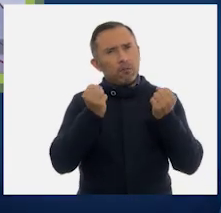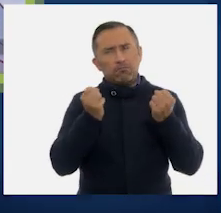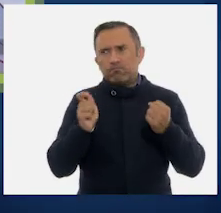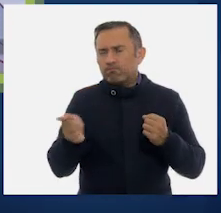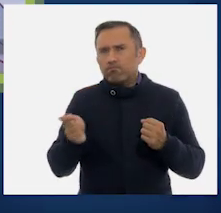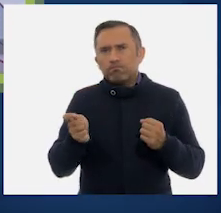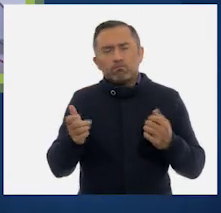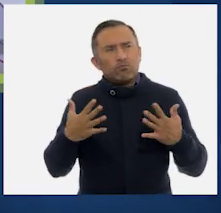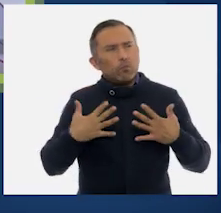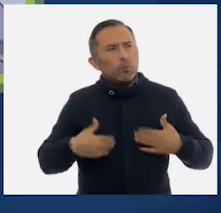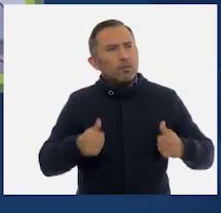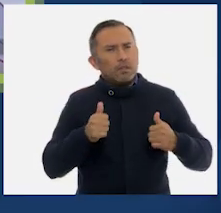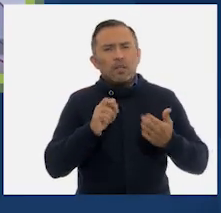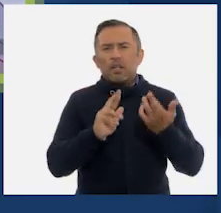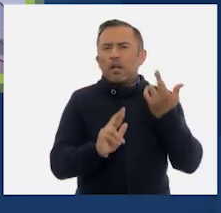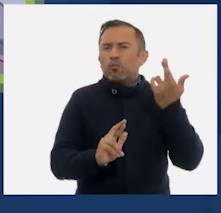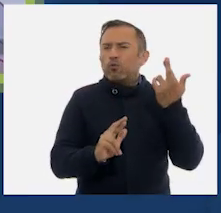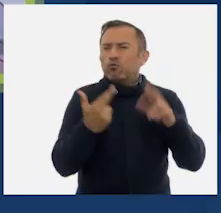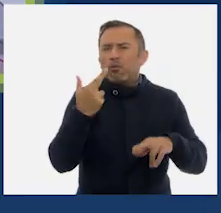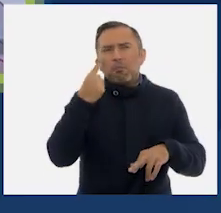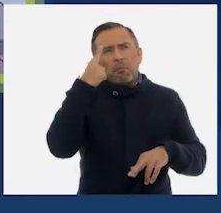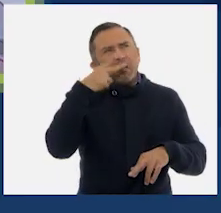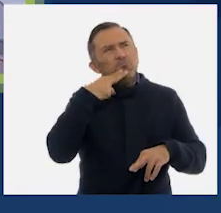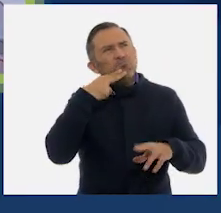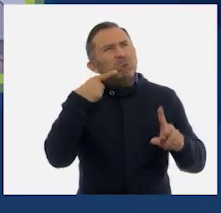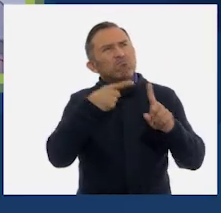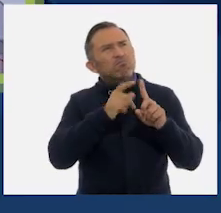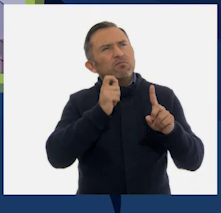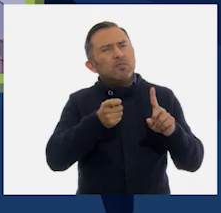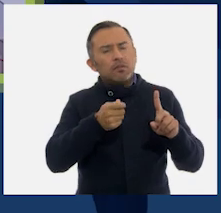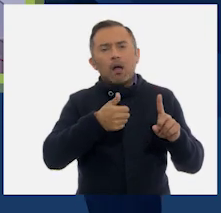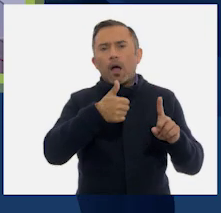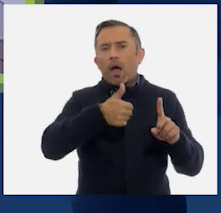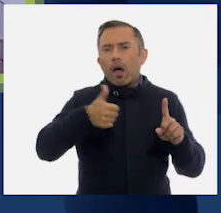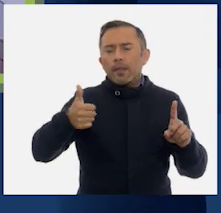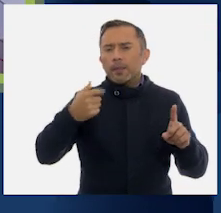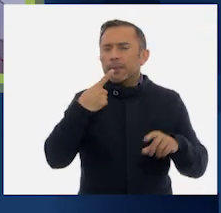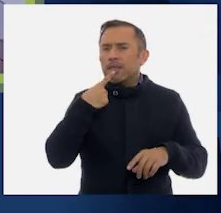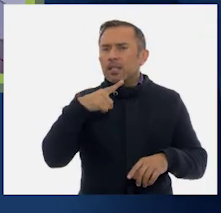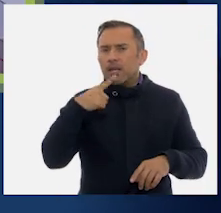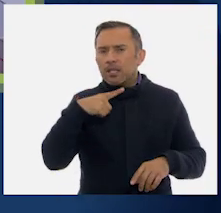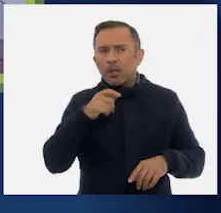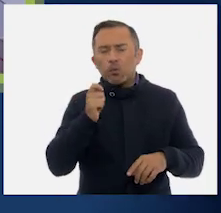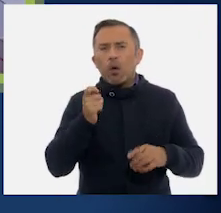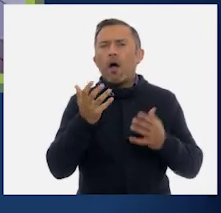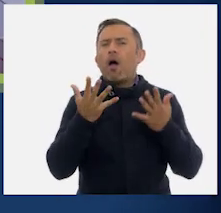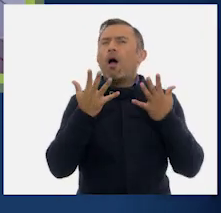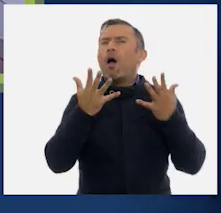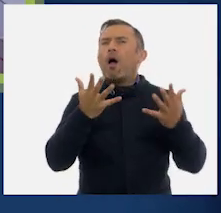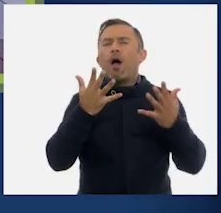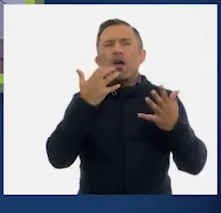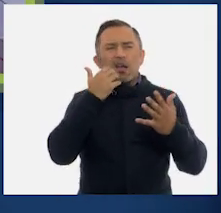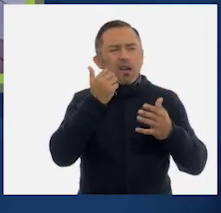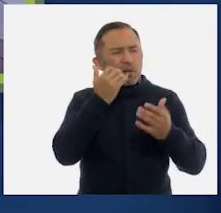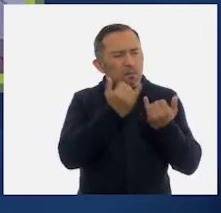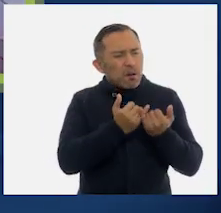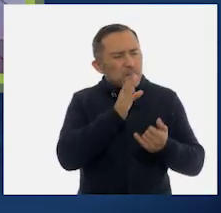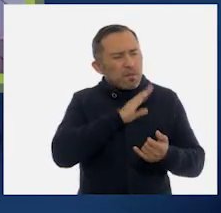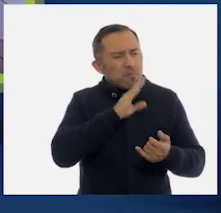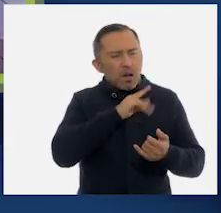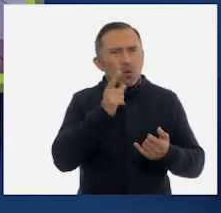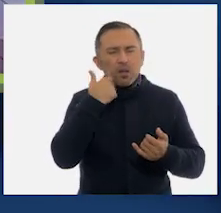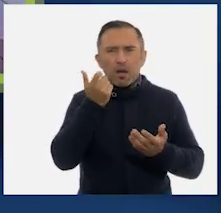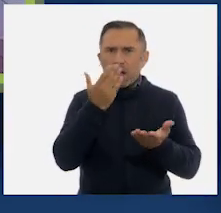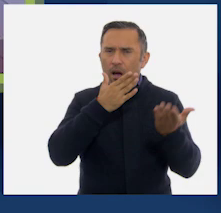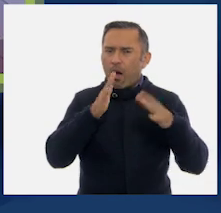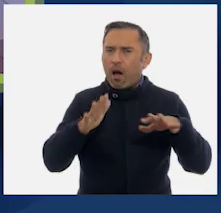qué quería la revolución, pero cada cual tenía sus motivos de queja y sus deseos de una situación mejor. Sus odios, sus